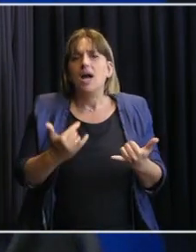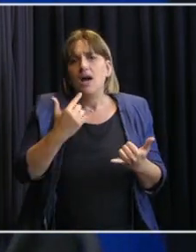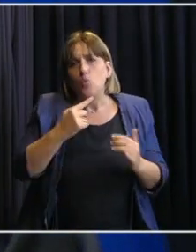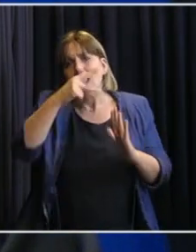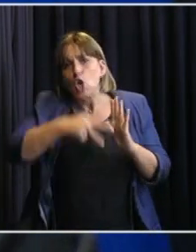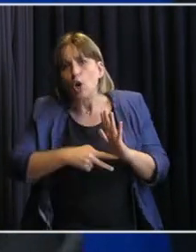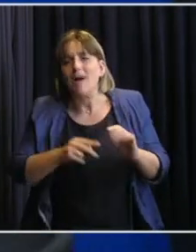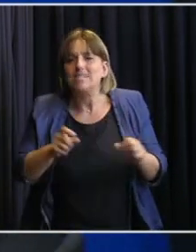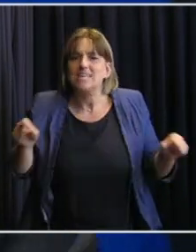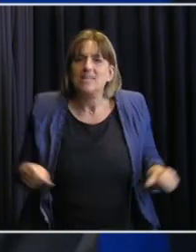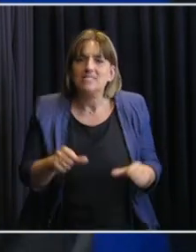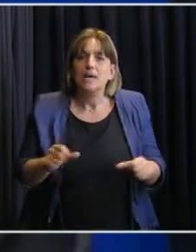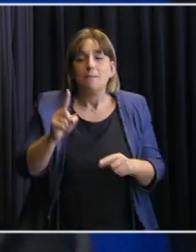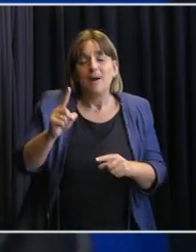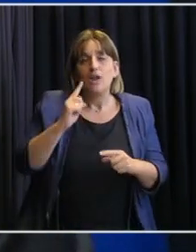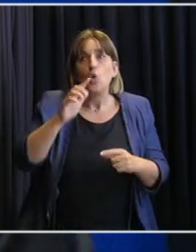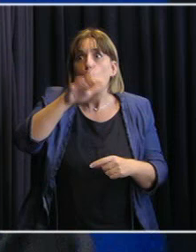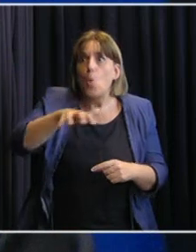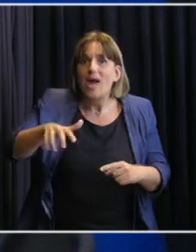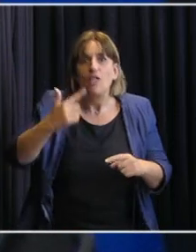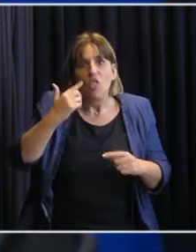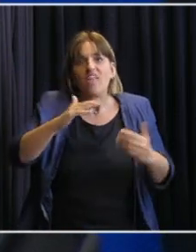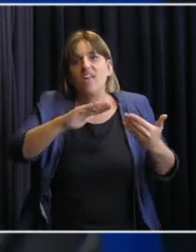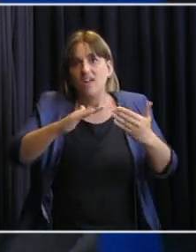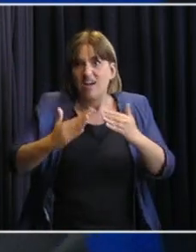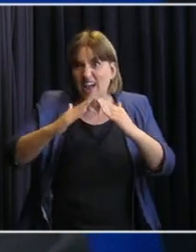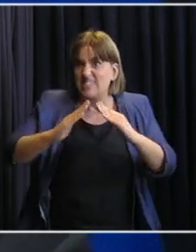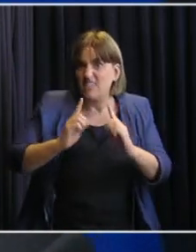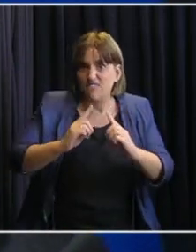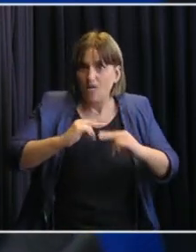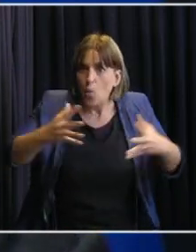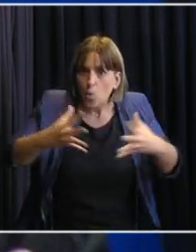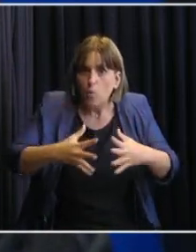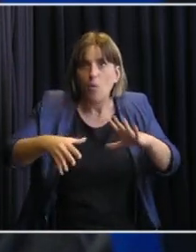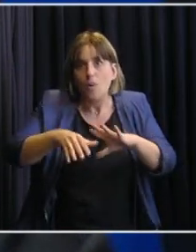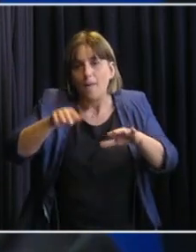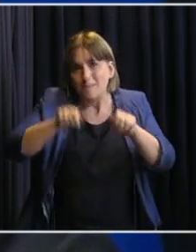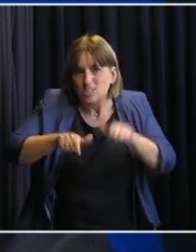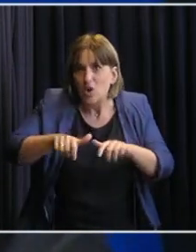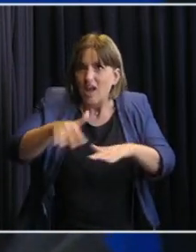Que se va a hacer un poco de trabajo, así no,